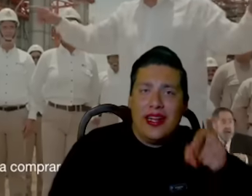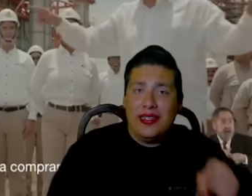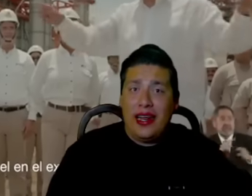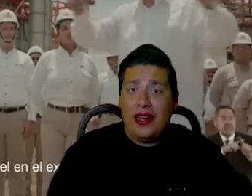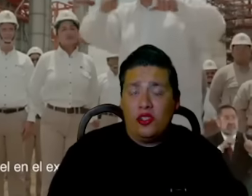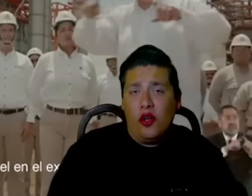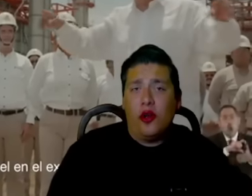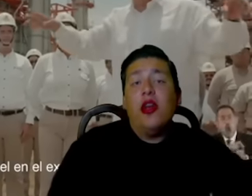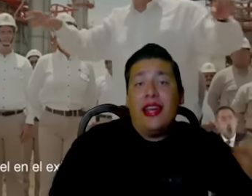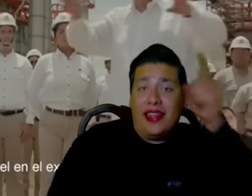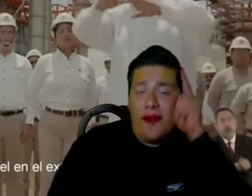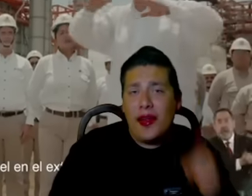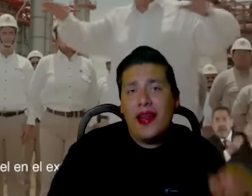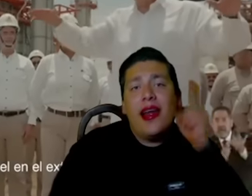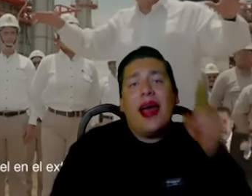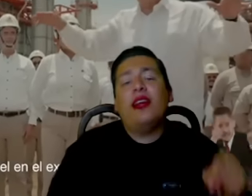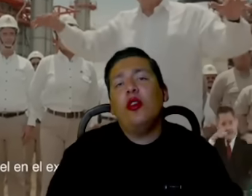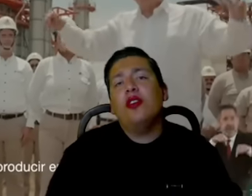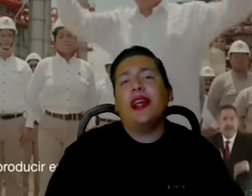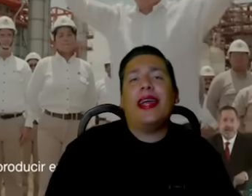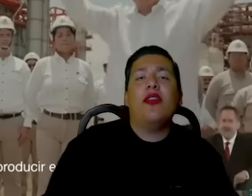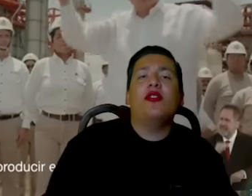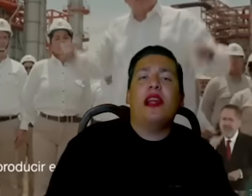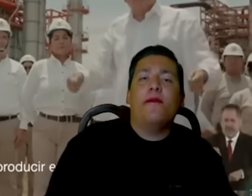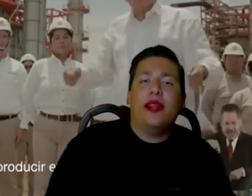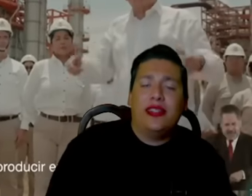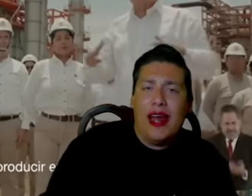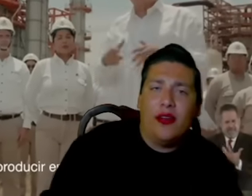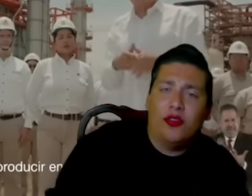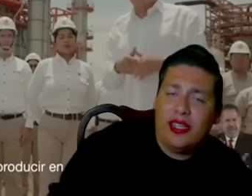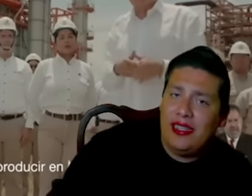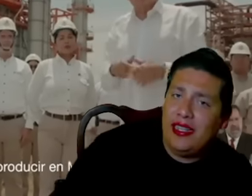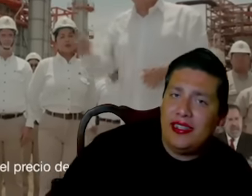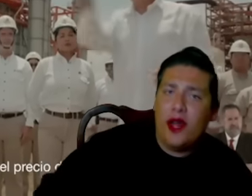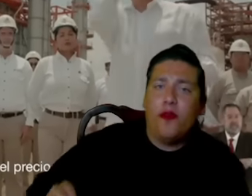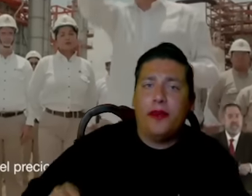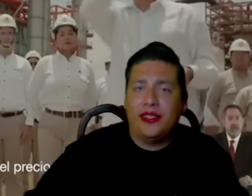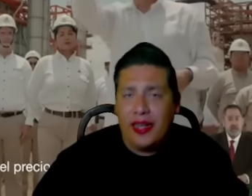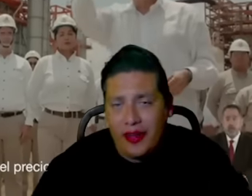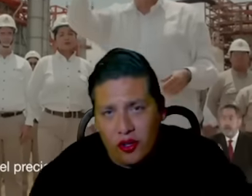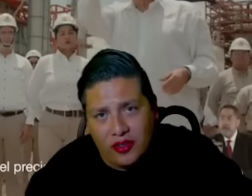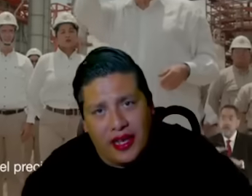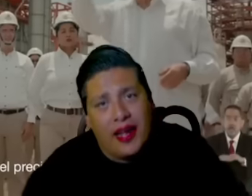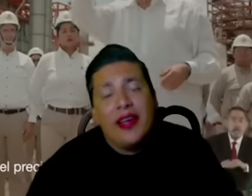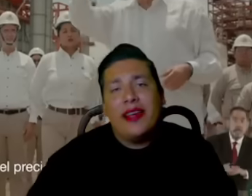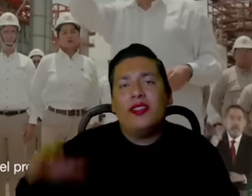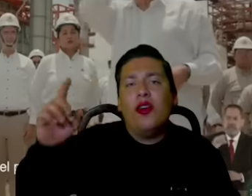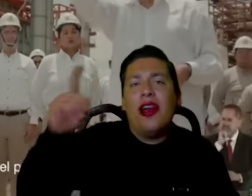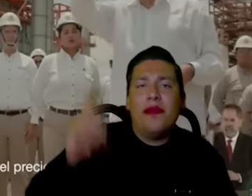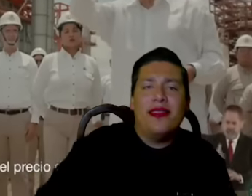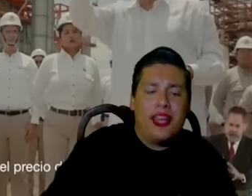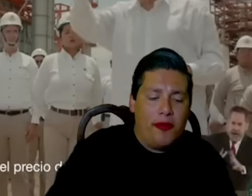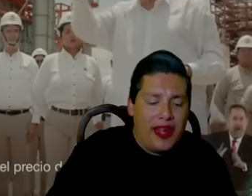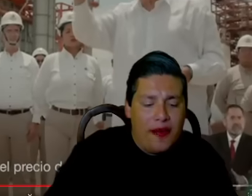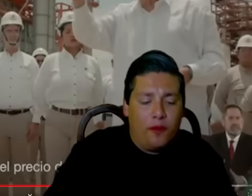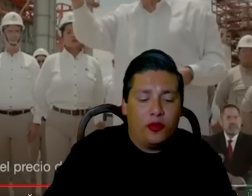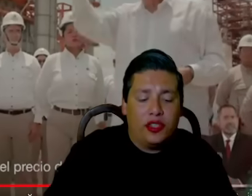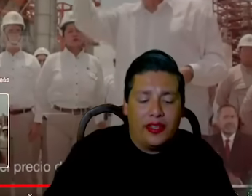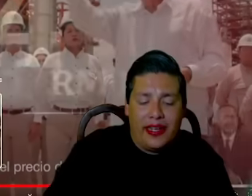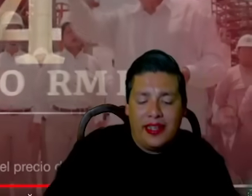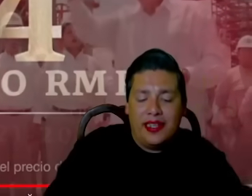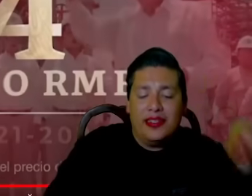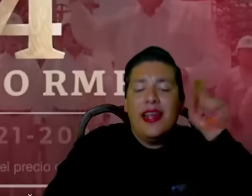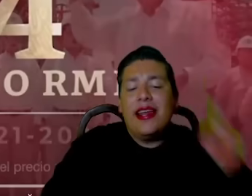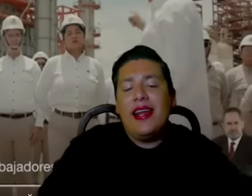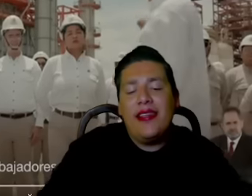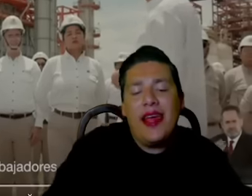con los bienes de la nación y también a todos aquellos empresarios que se quisieron pasar de rosca y solamente veían por